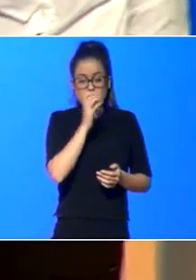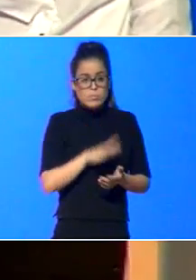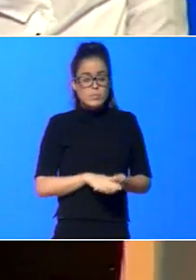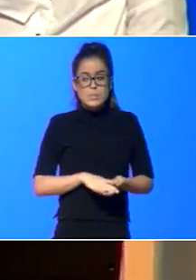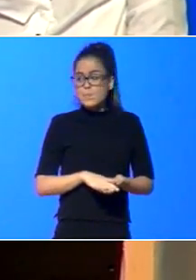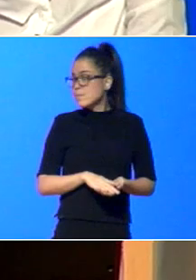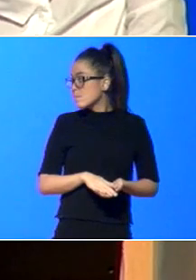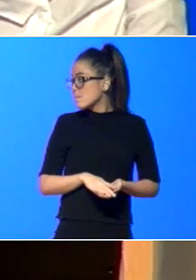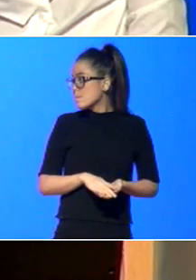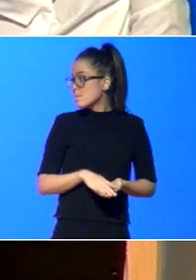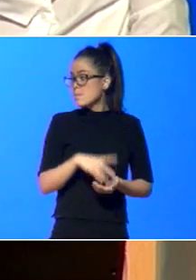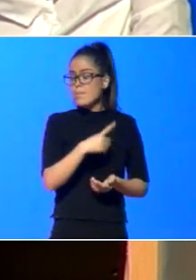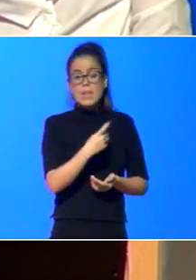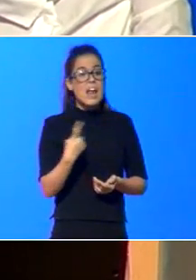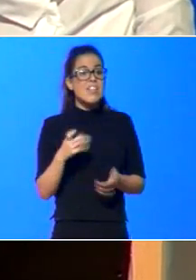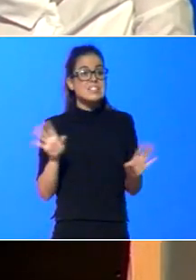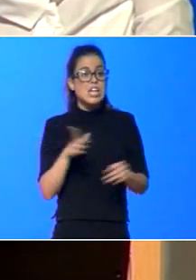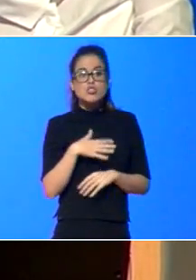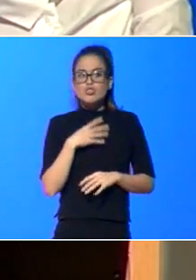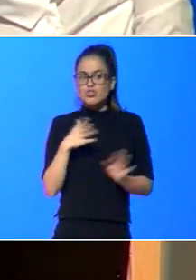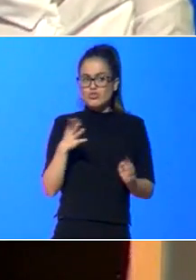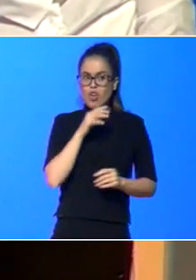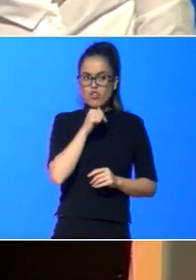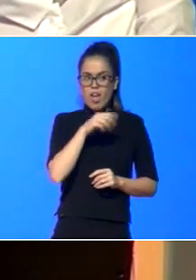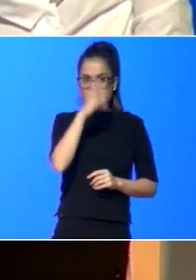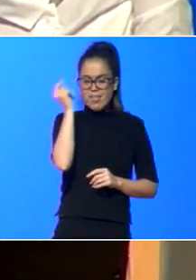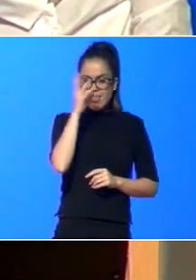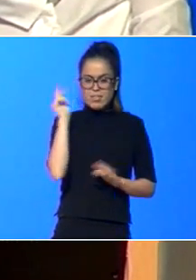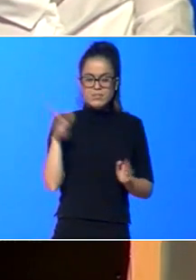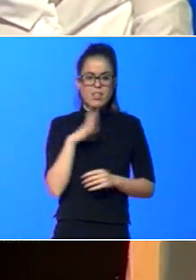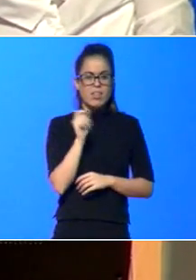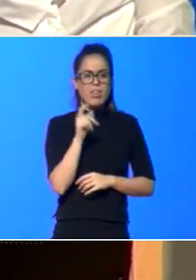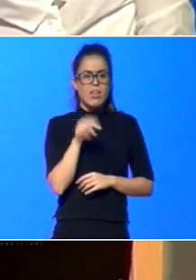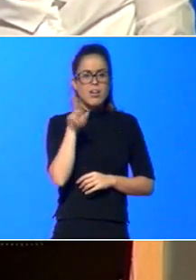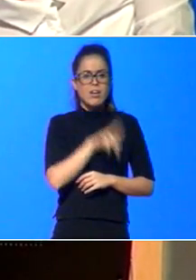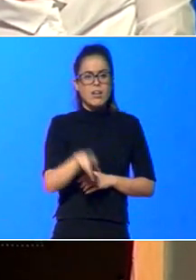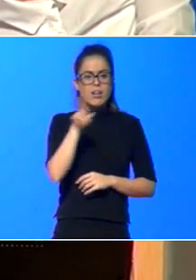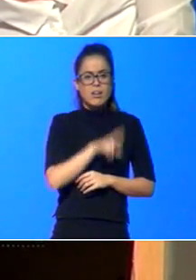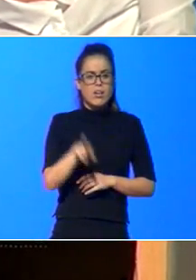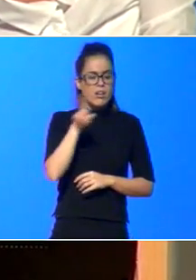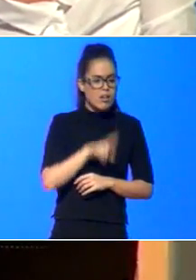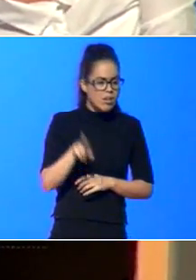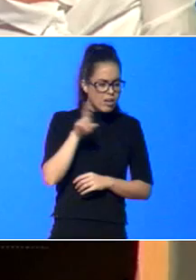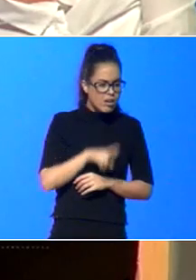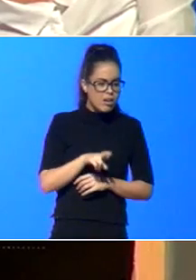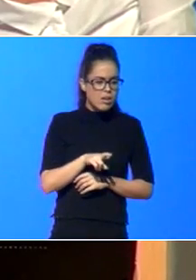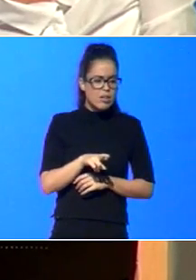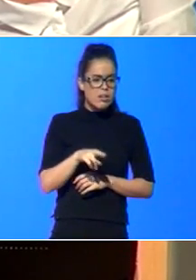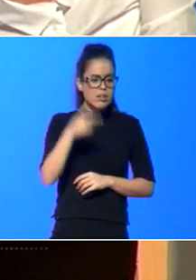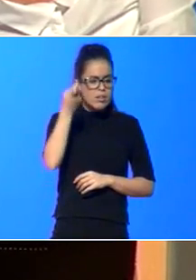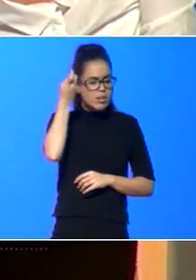que sí que no queríamos que se nos escaparan, pues sí que se ha dicho mucho de ello ya, como el alumno al final es un alumno del centro, es de toda la